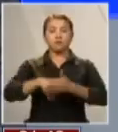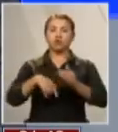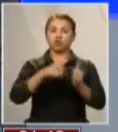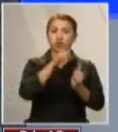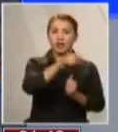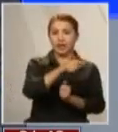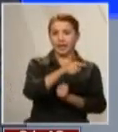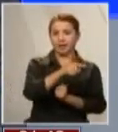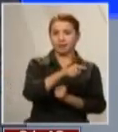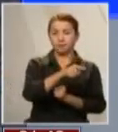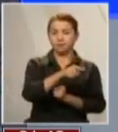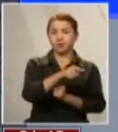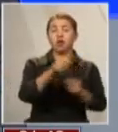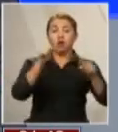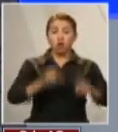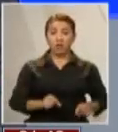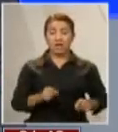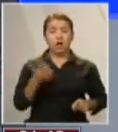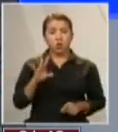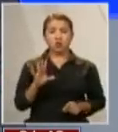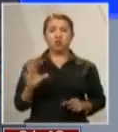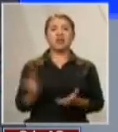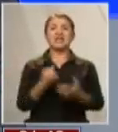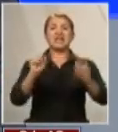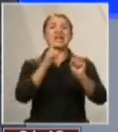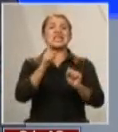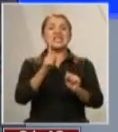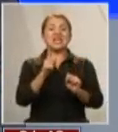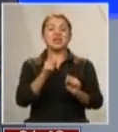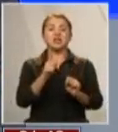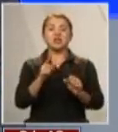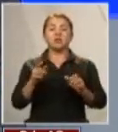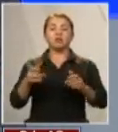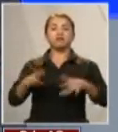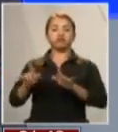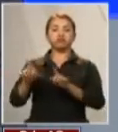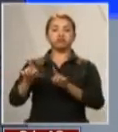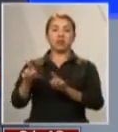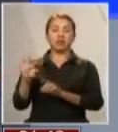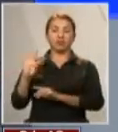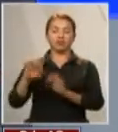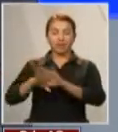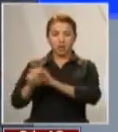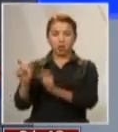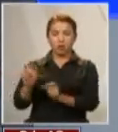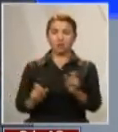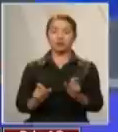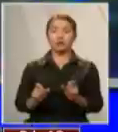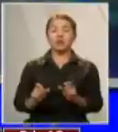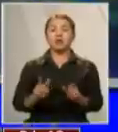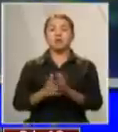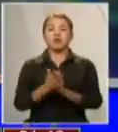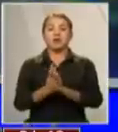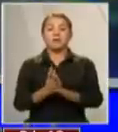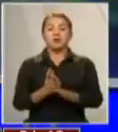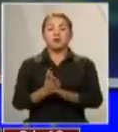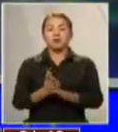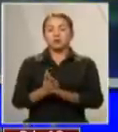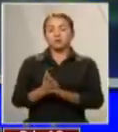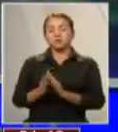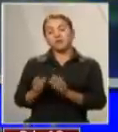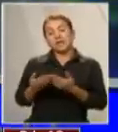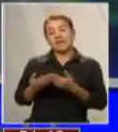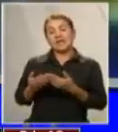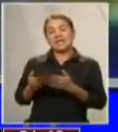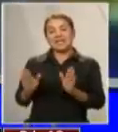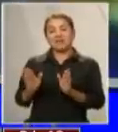ella, es que hoy día lo único que salen ganando con esto es la impunidad de los delincuentes. Diputado, en el tema de los delitos de cuello y corbata, por ejemplo, ¿usted también cree